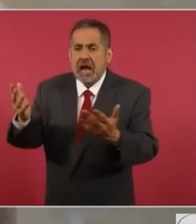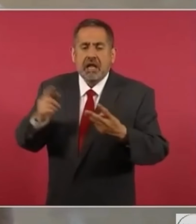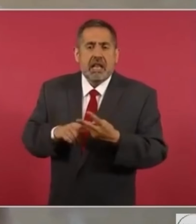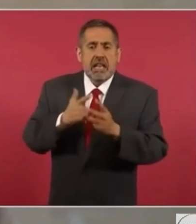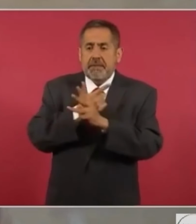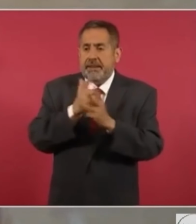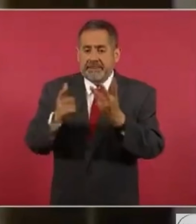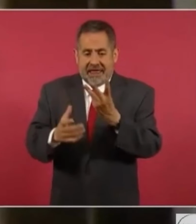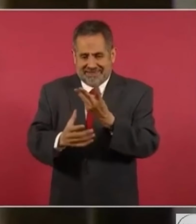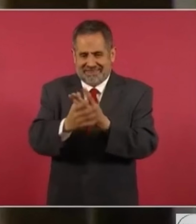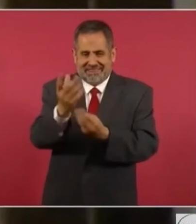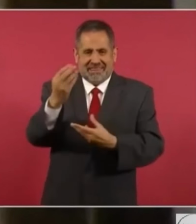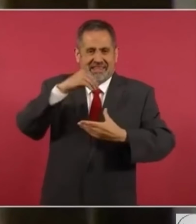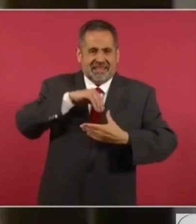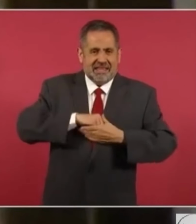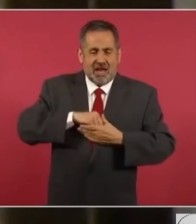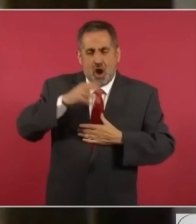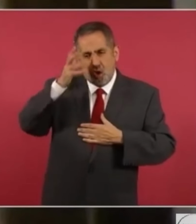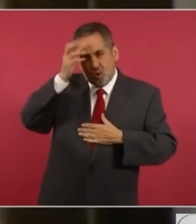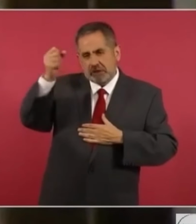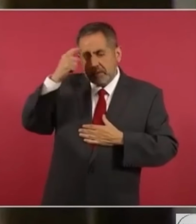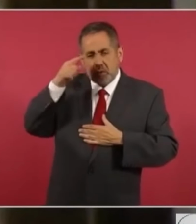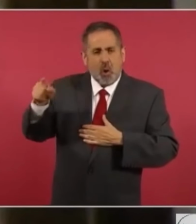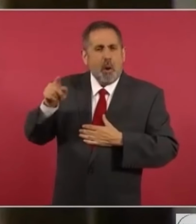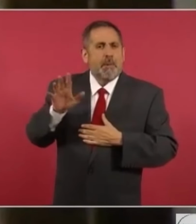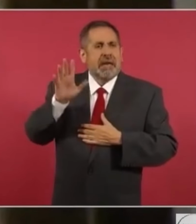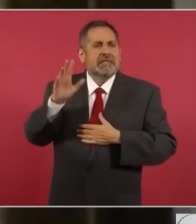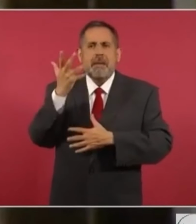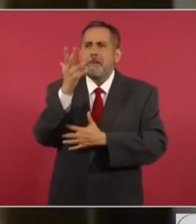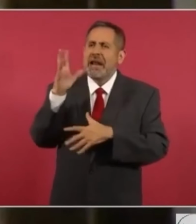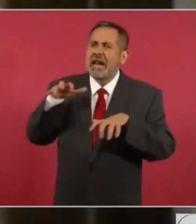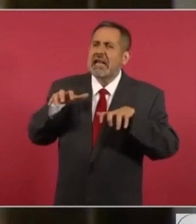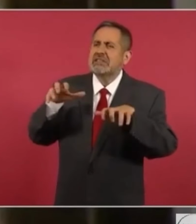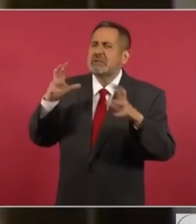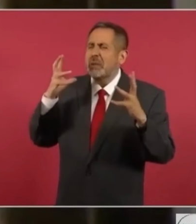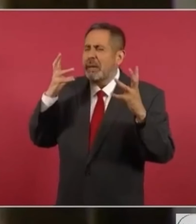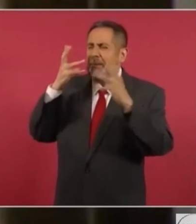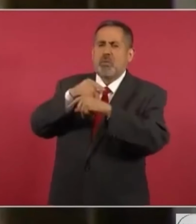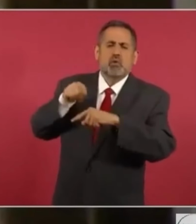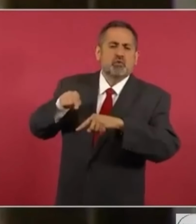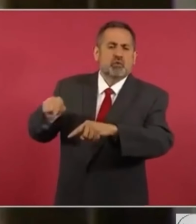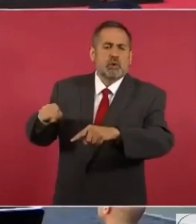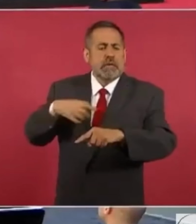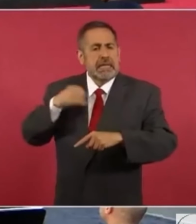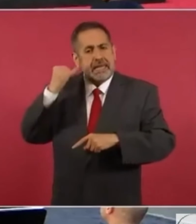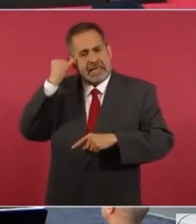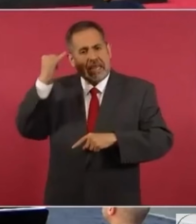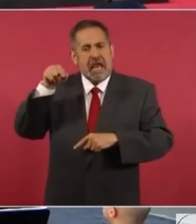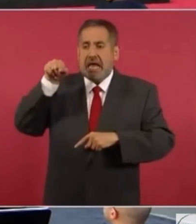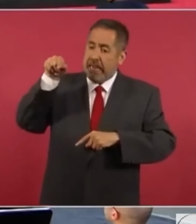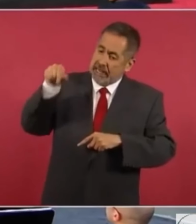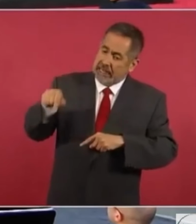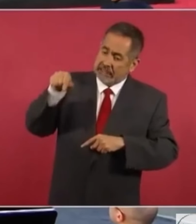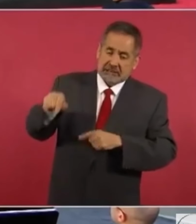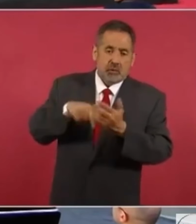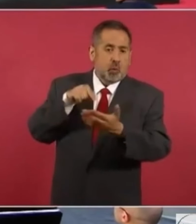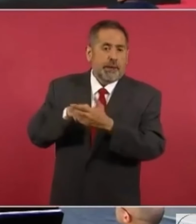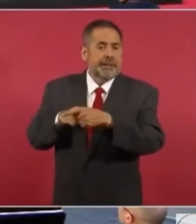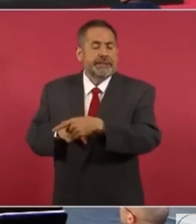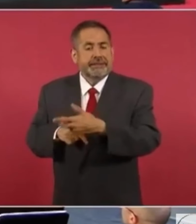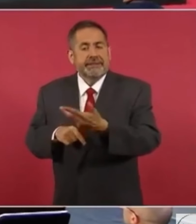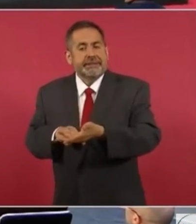El concepto casi de un paraíso perdido, que es el lugar de su origen, la idea de que ese lugar no